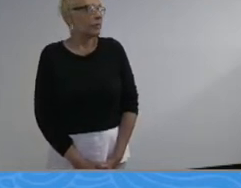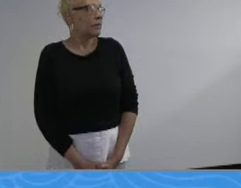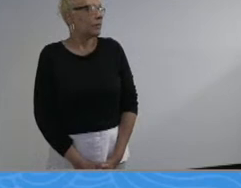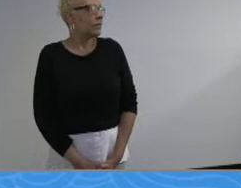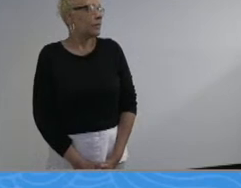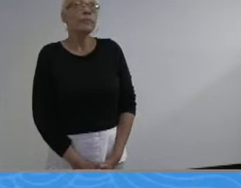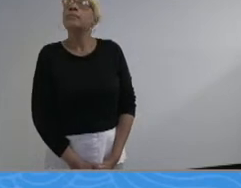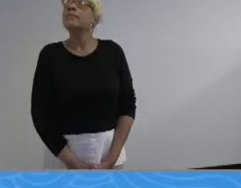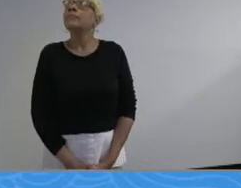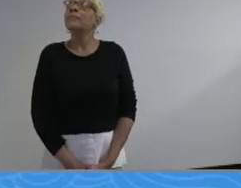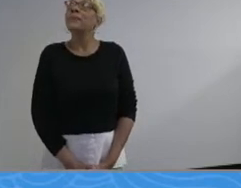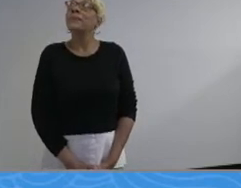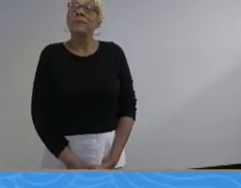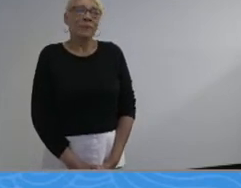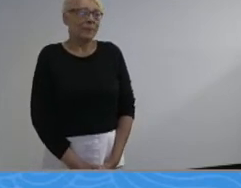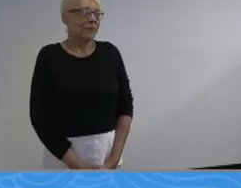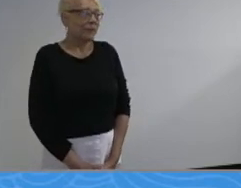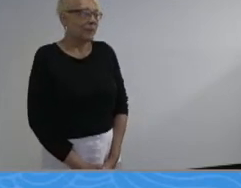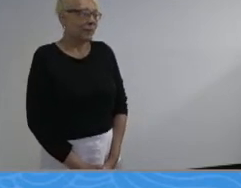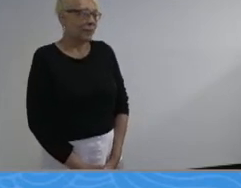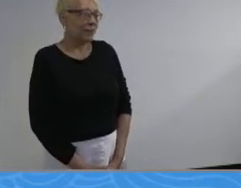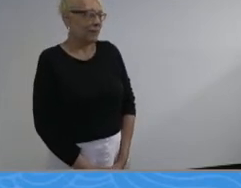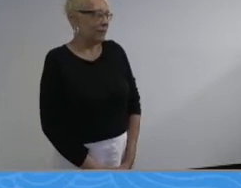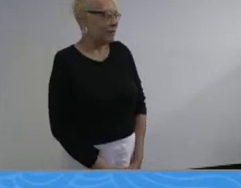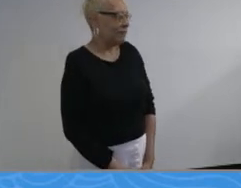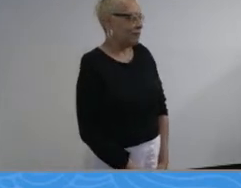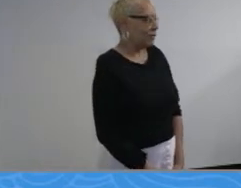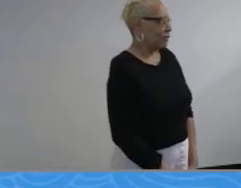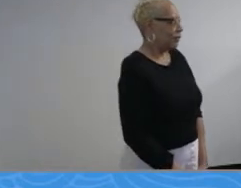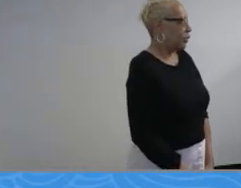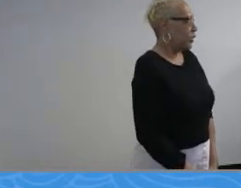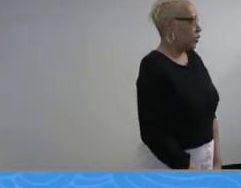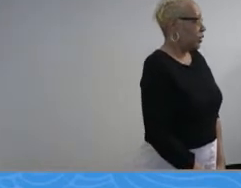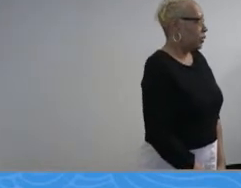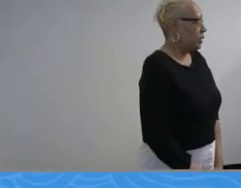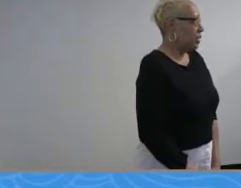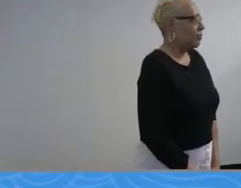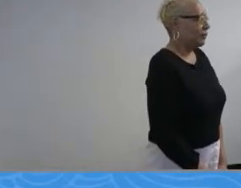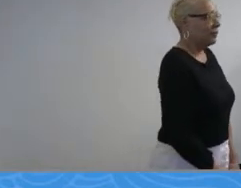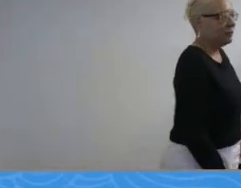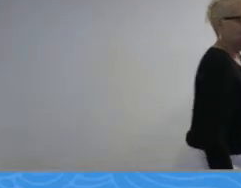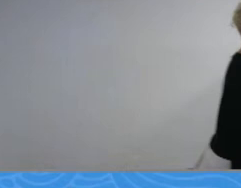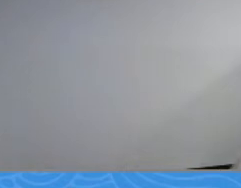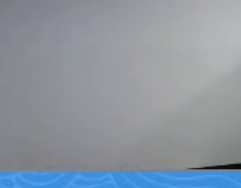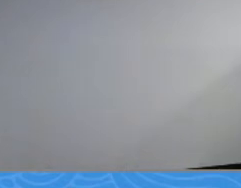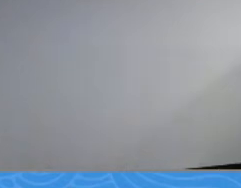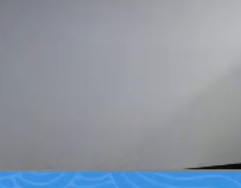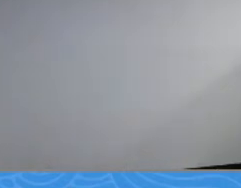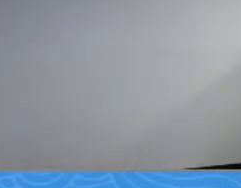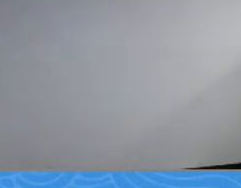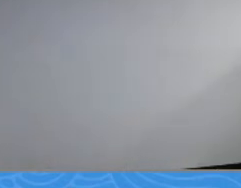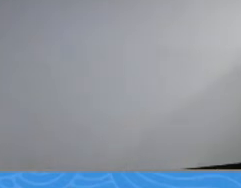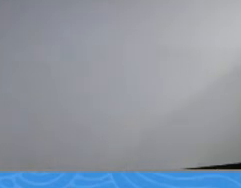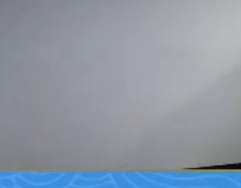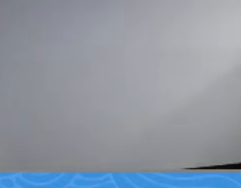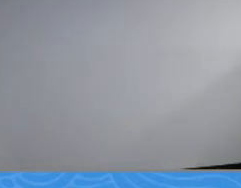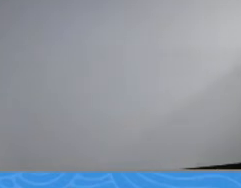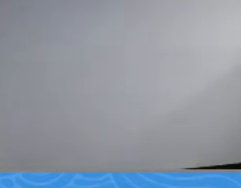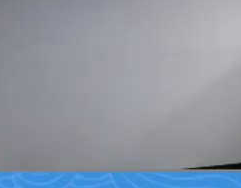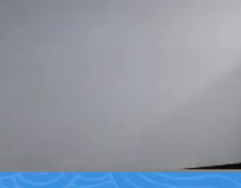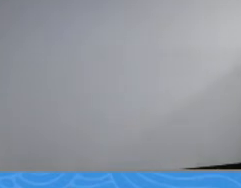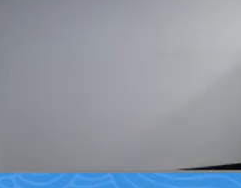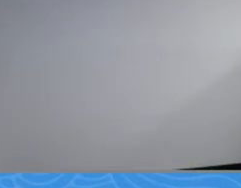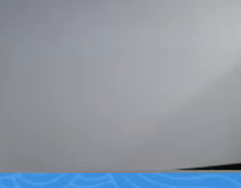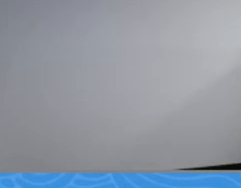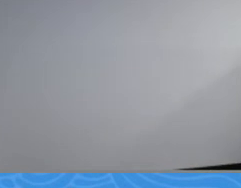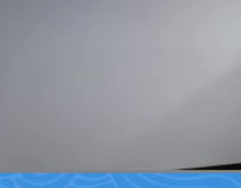casa? Necesitamos sesiones 1-1 entre padres y maestros o consejeros para leer el reporte